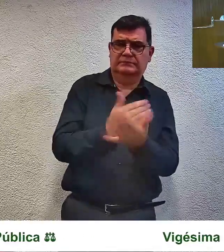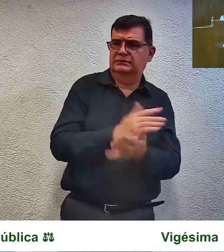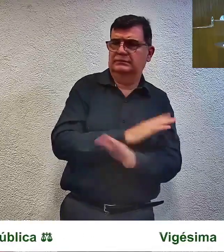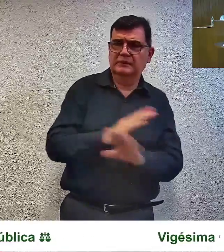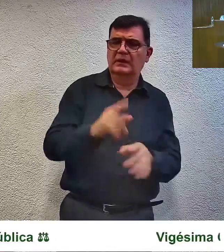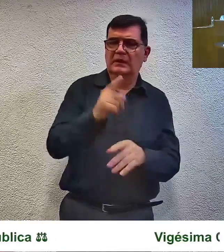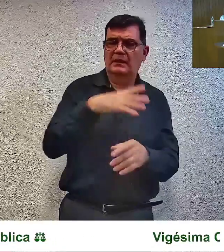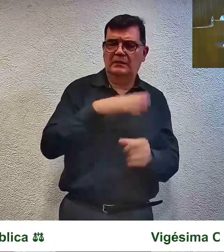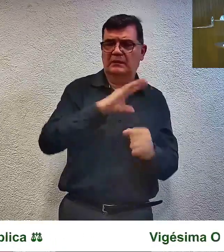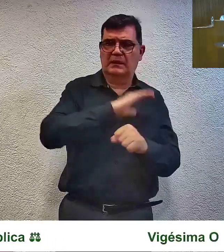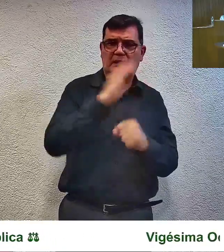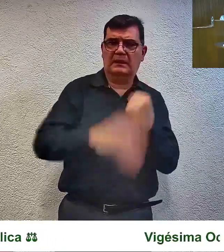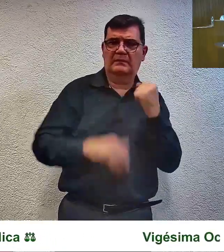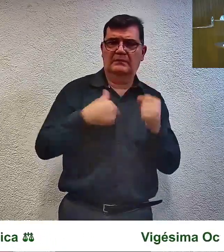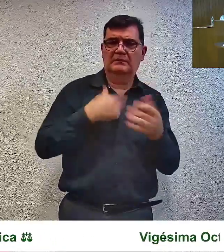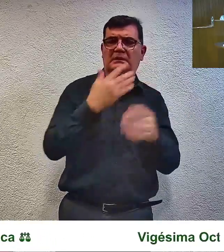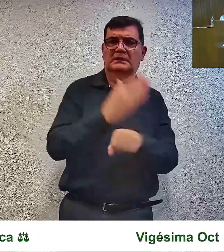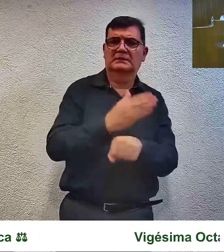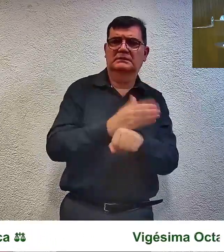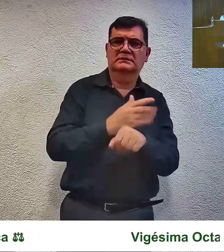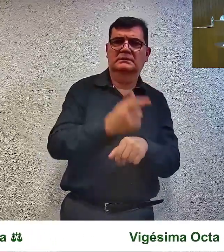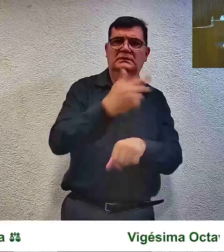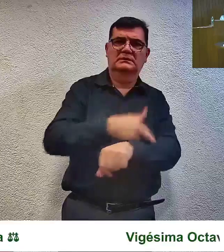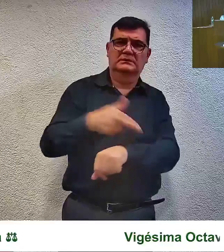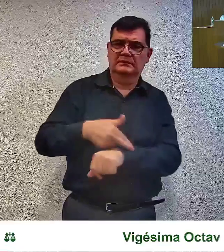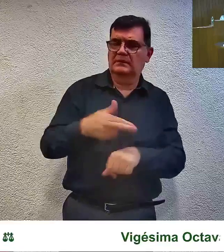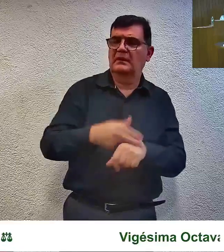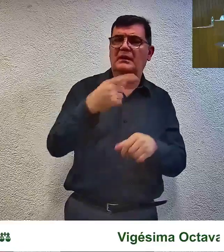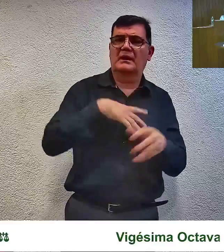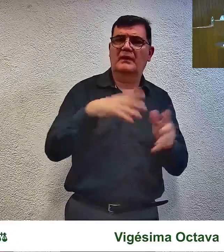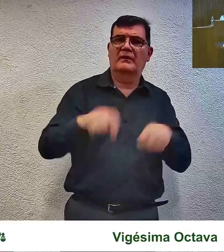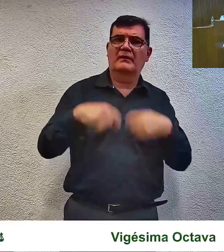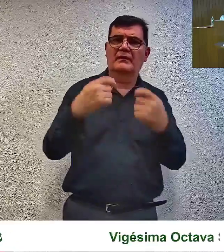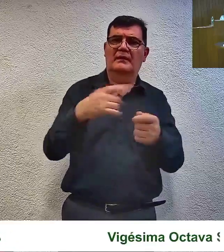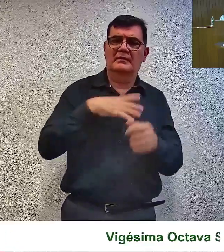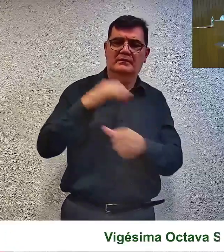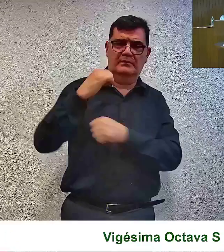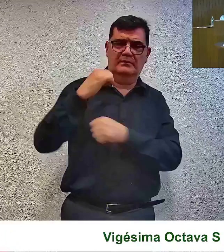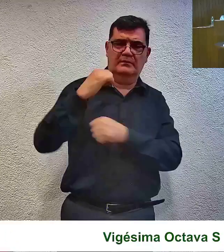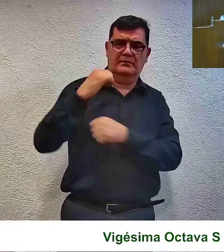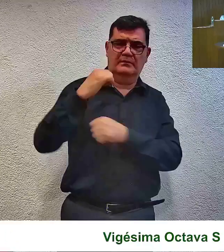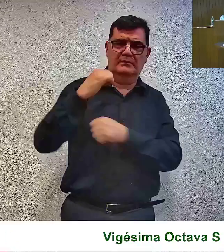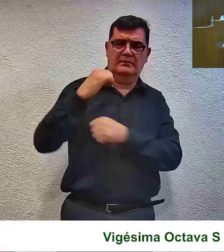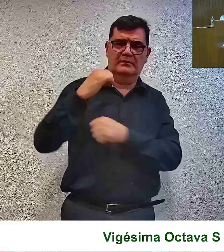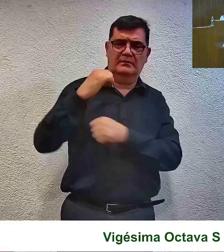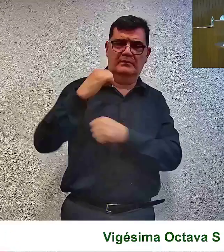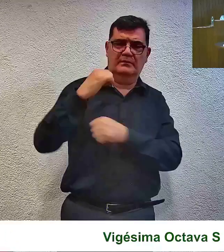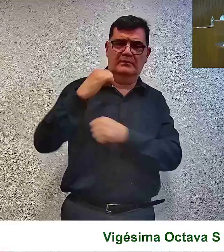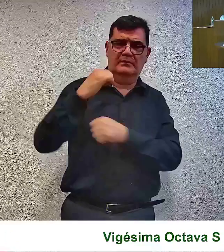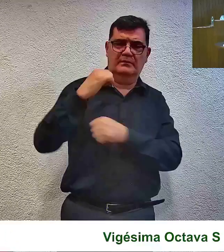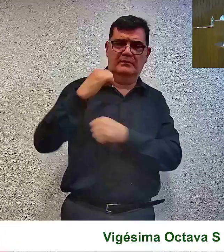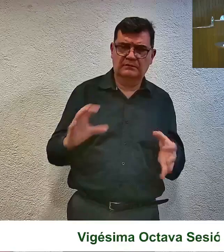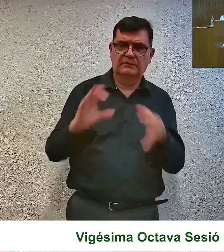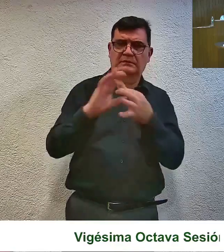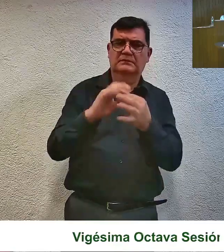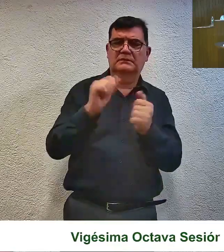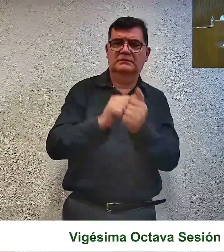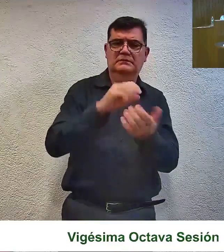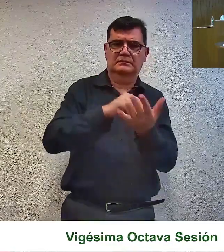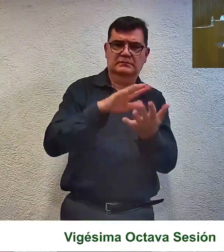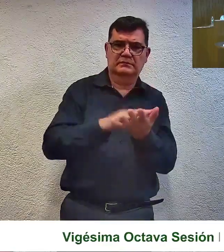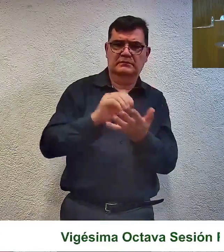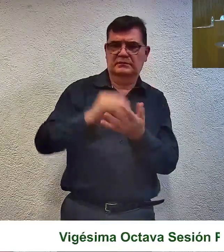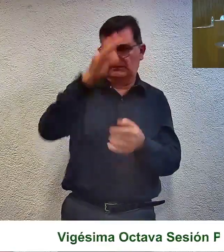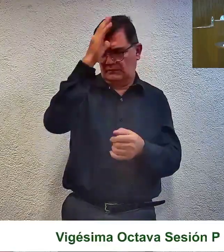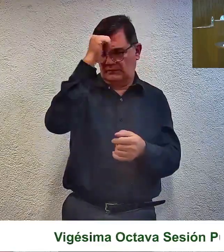por cumplido el acuerdo plenario. En relación a ello, tener a la citada autoridad vinculada por cumpliendo la vinculación decretada en el referido